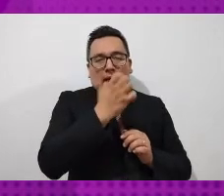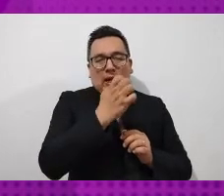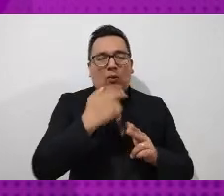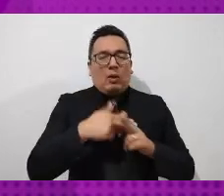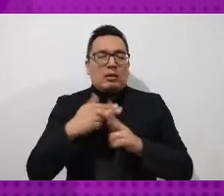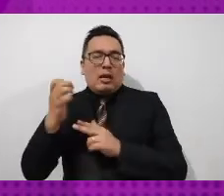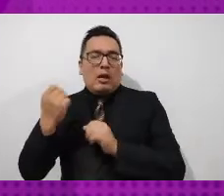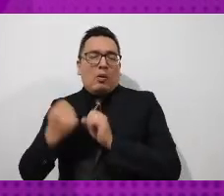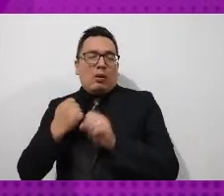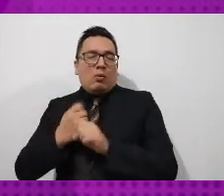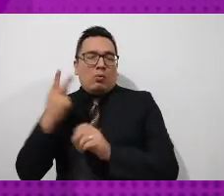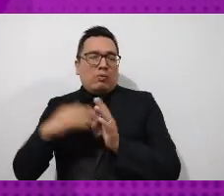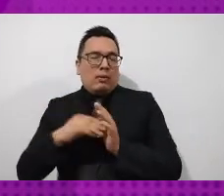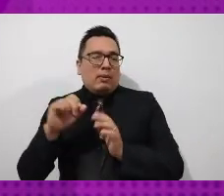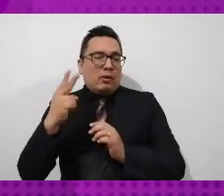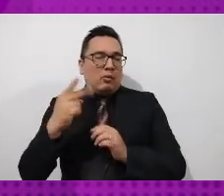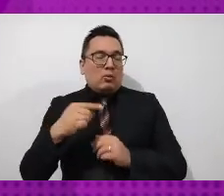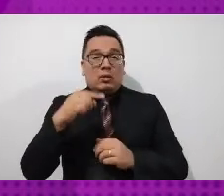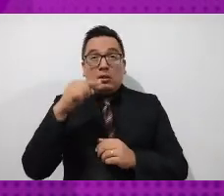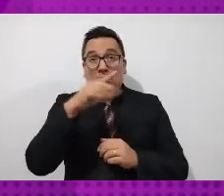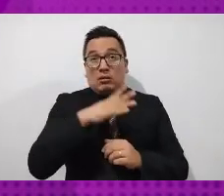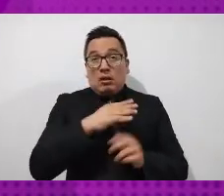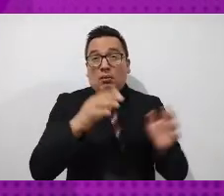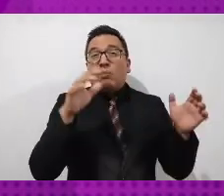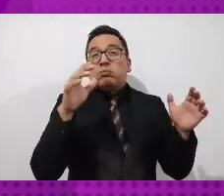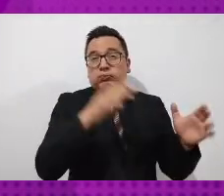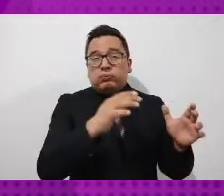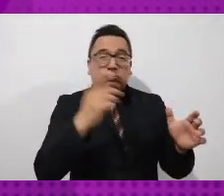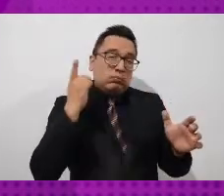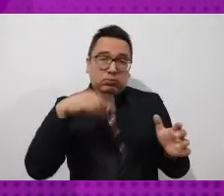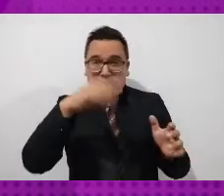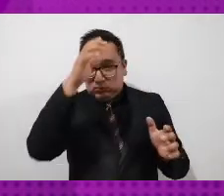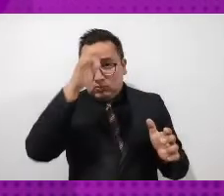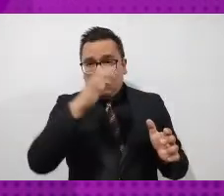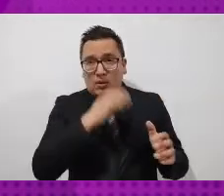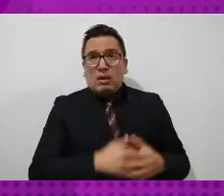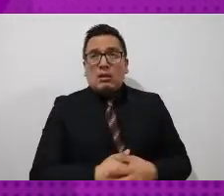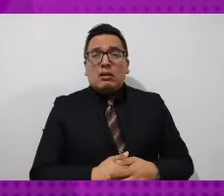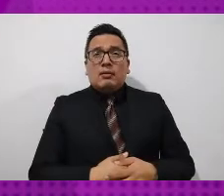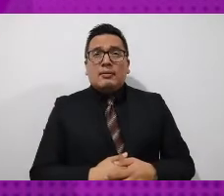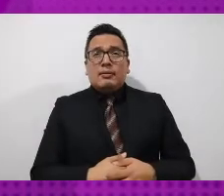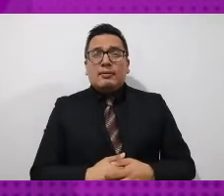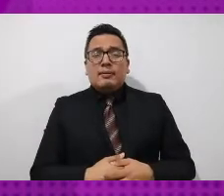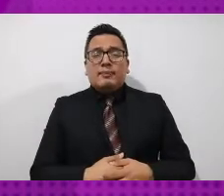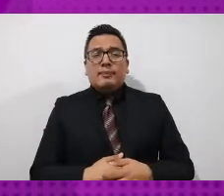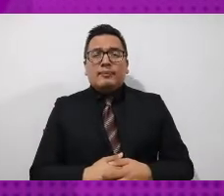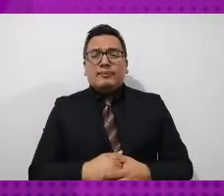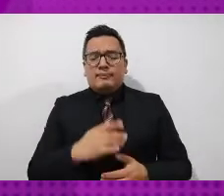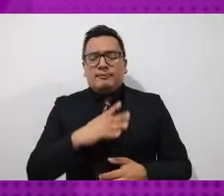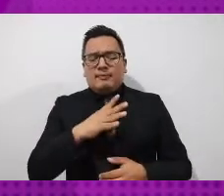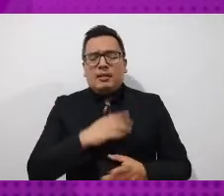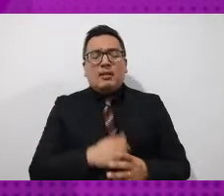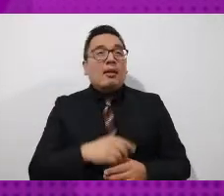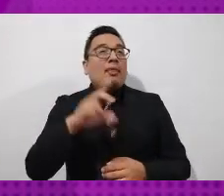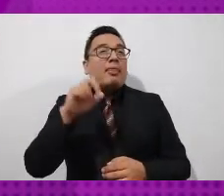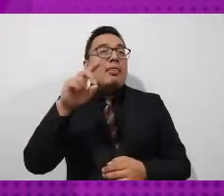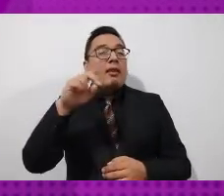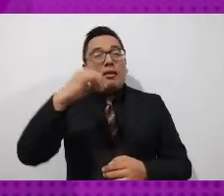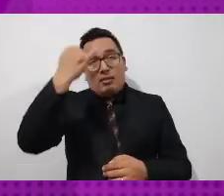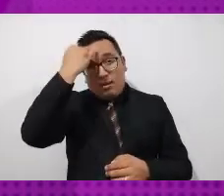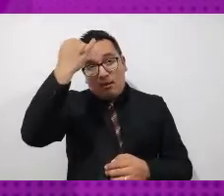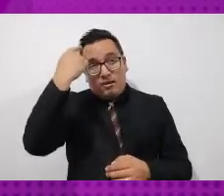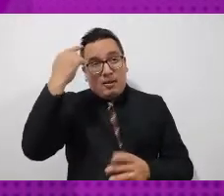22, en lo que es el Congreso del Estado, se han presentado casi 30